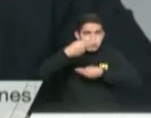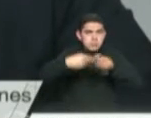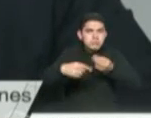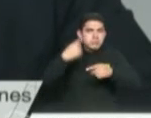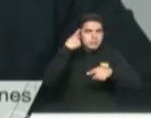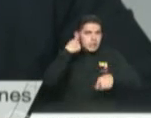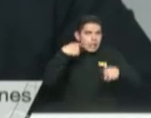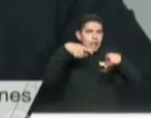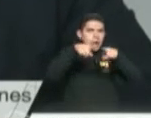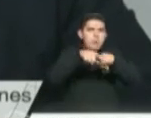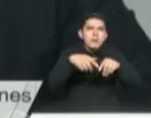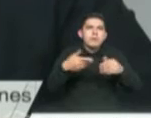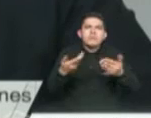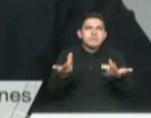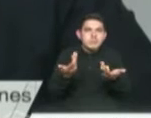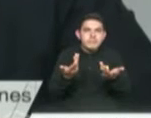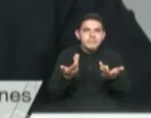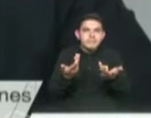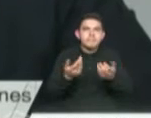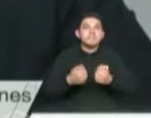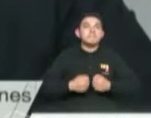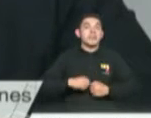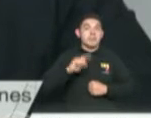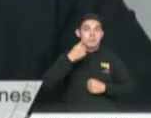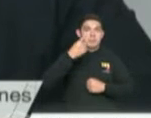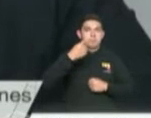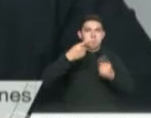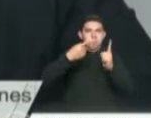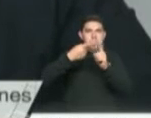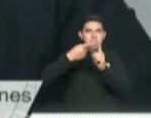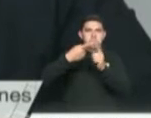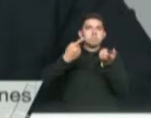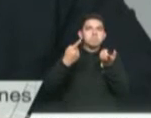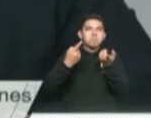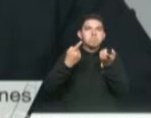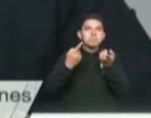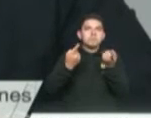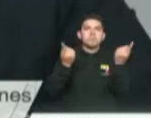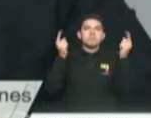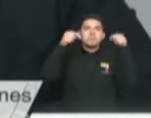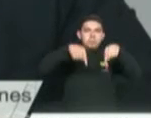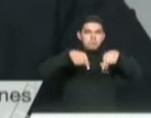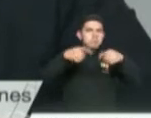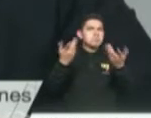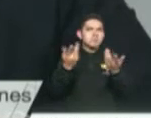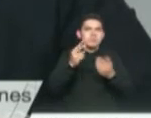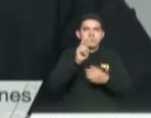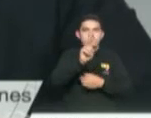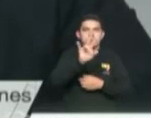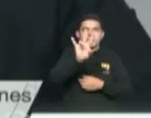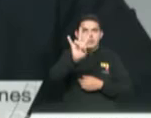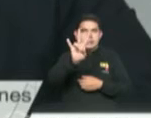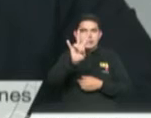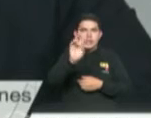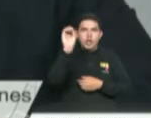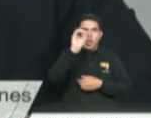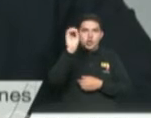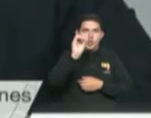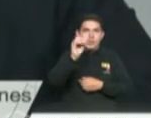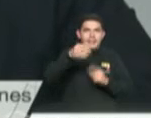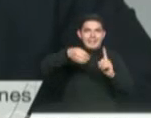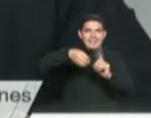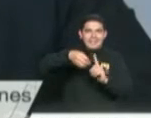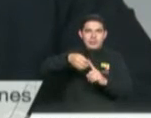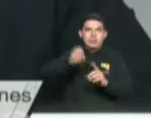hemos acordado primero instalar el día 27 de octubre en quito ecuador-